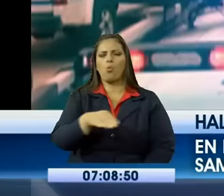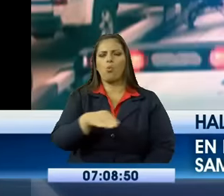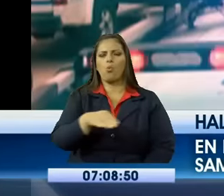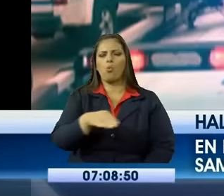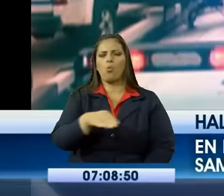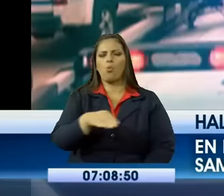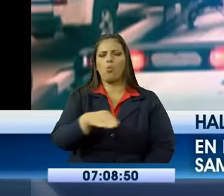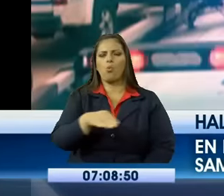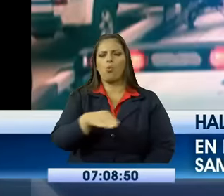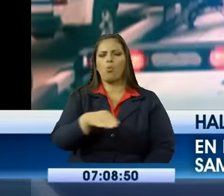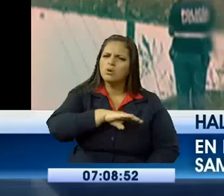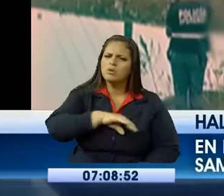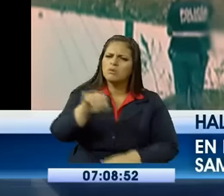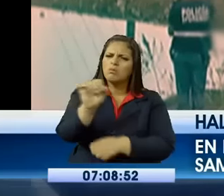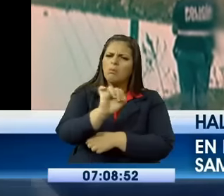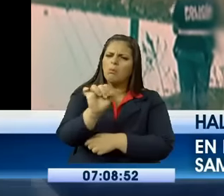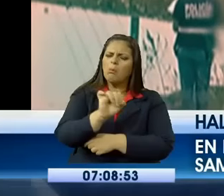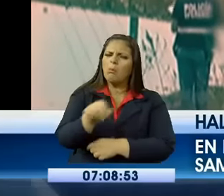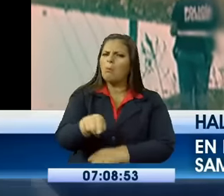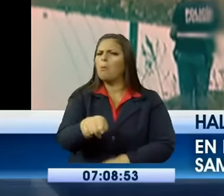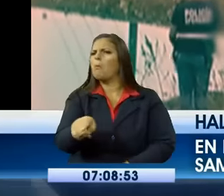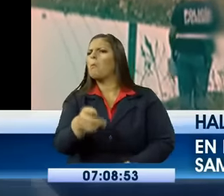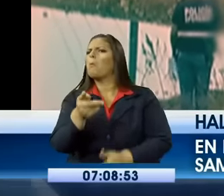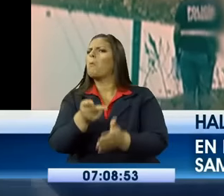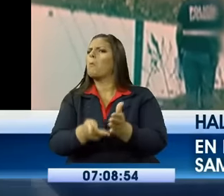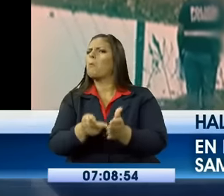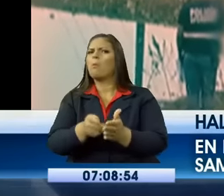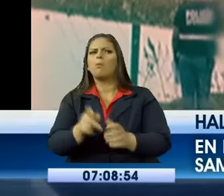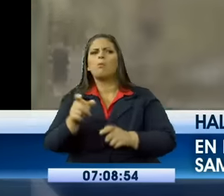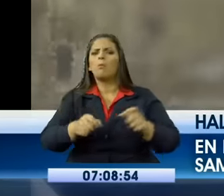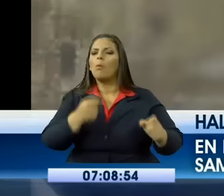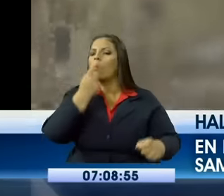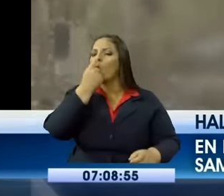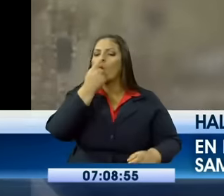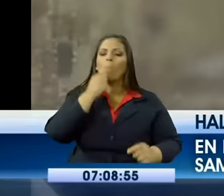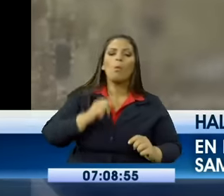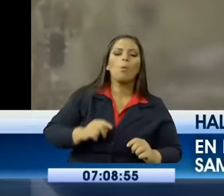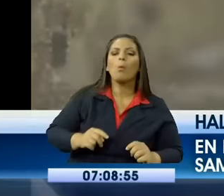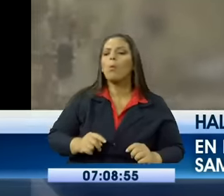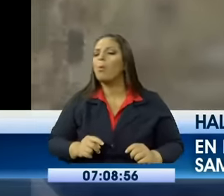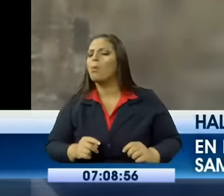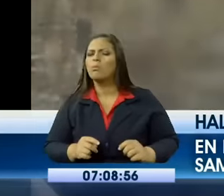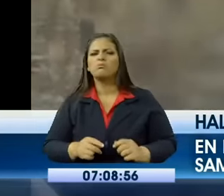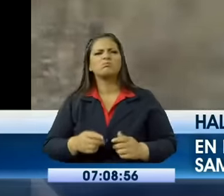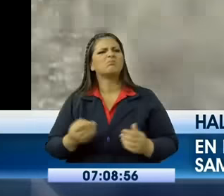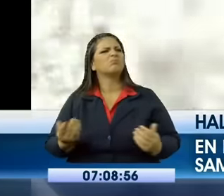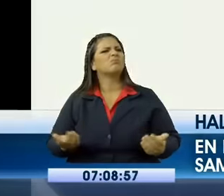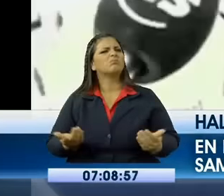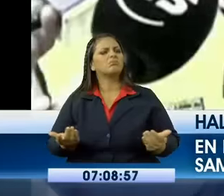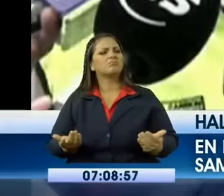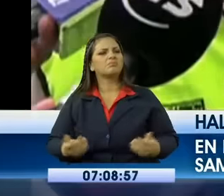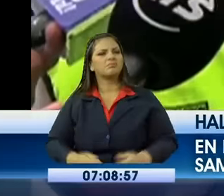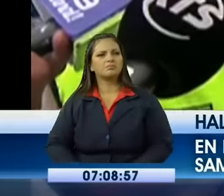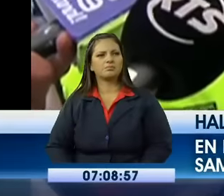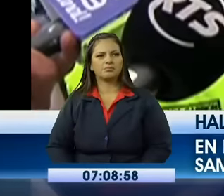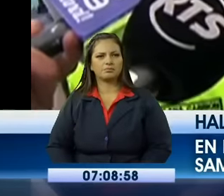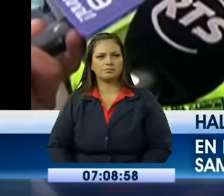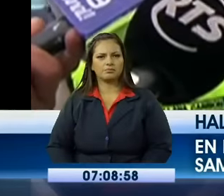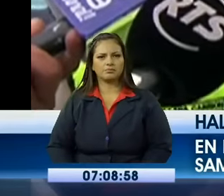patrulleros policiales, junto a moradores que observaban con curiosidad el procedimiento uniformado.